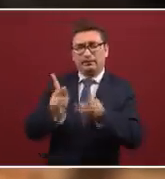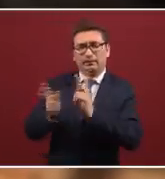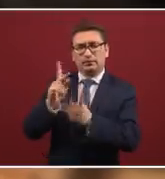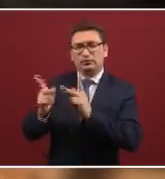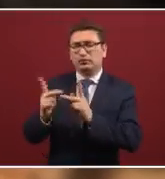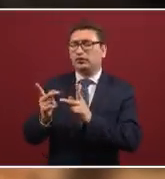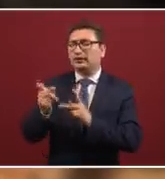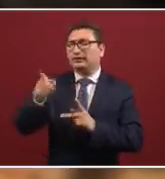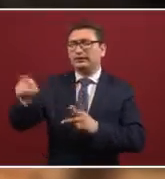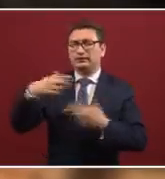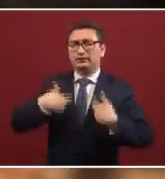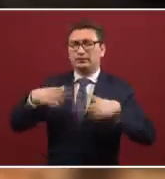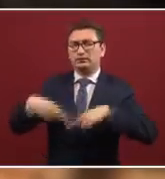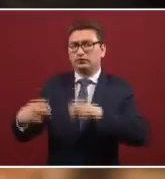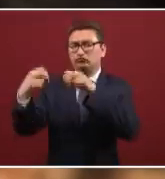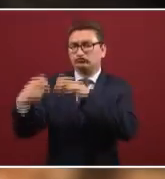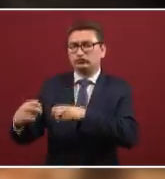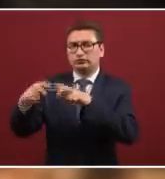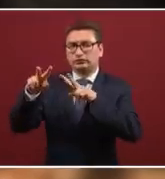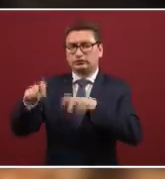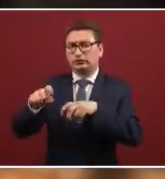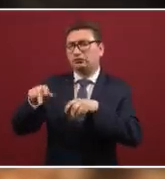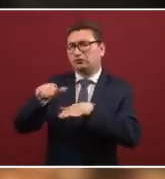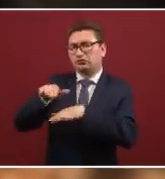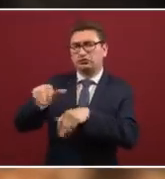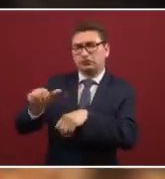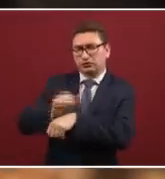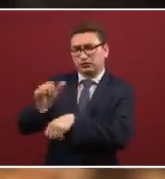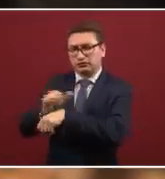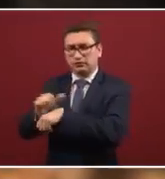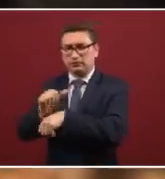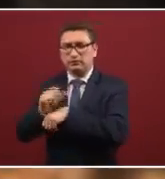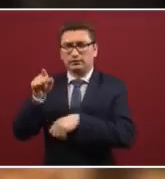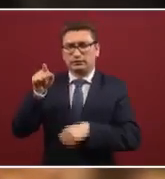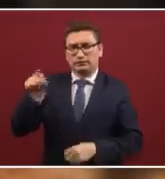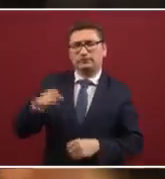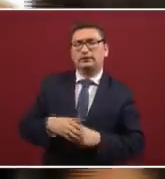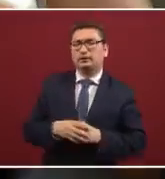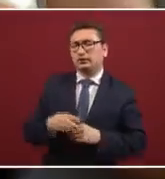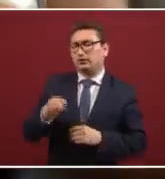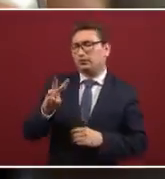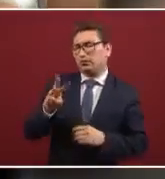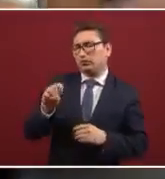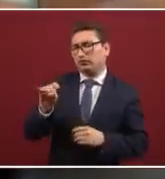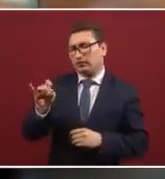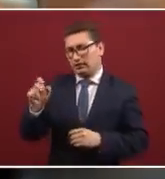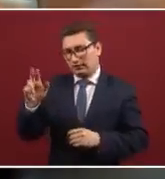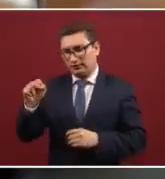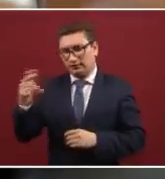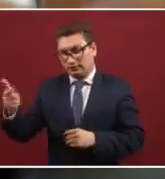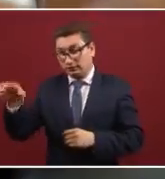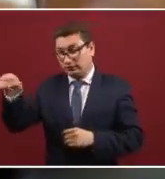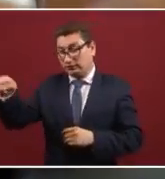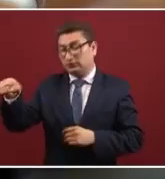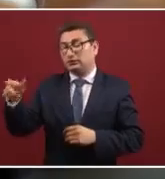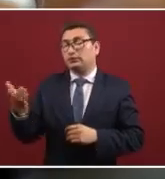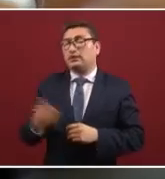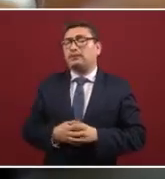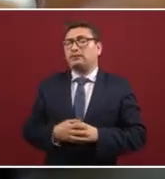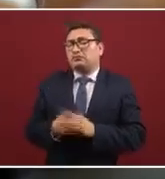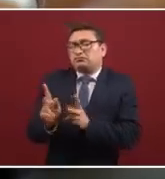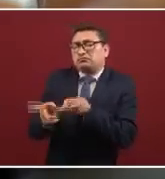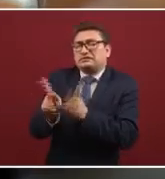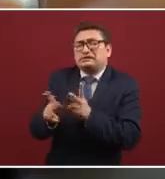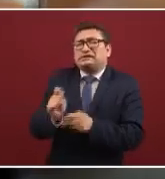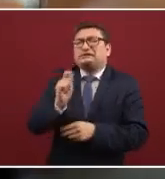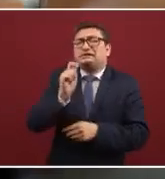con representantes del sector automotriz, caso concreto de Volkswagen? Y si nos pudiera comentar qué es lo que se platicó, qué acuerdos se